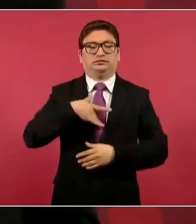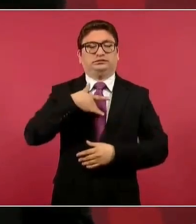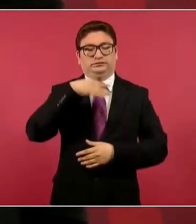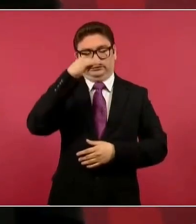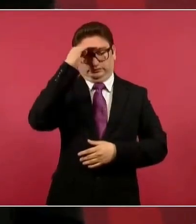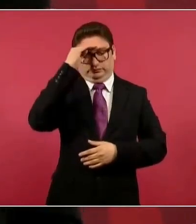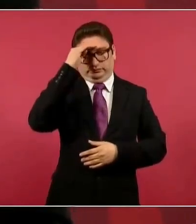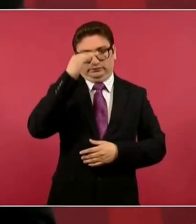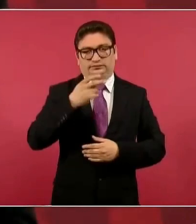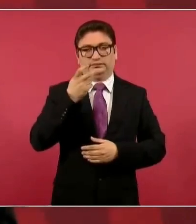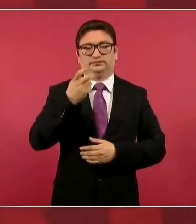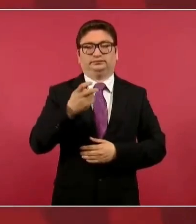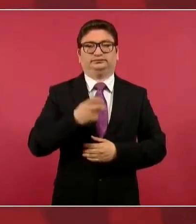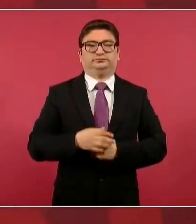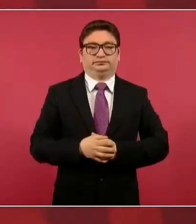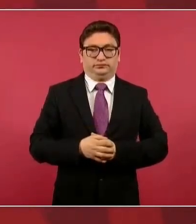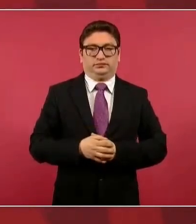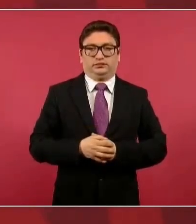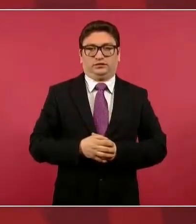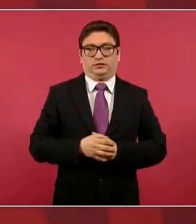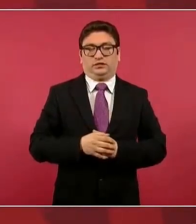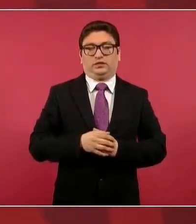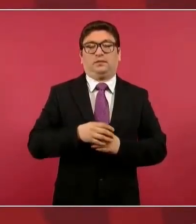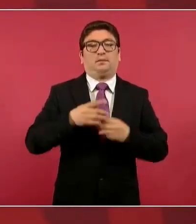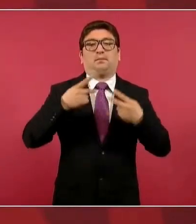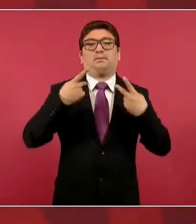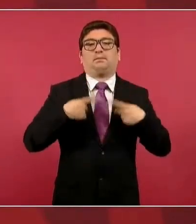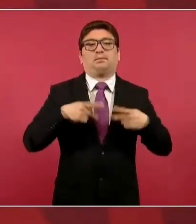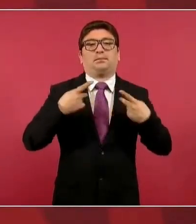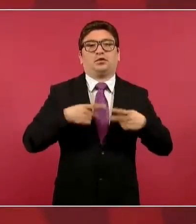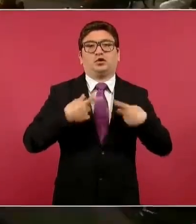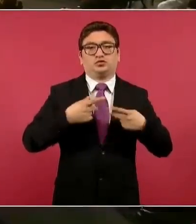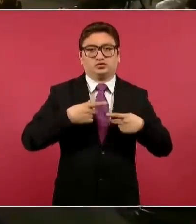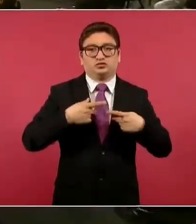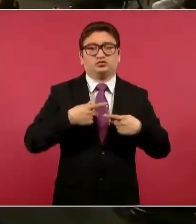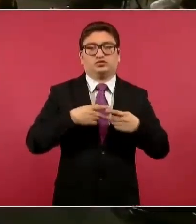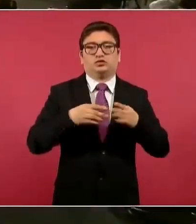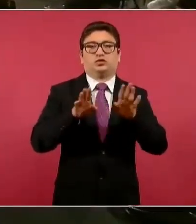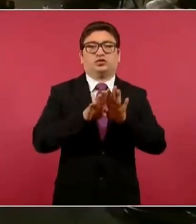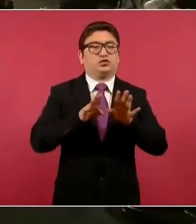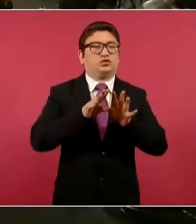es como la de un predicador cívico,